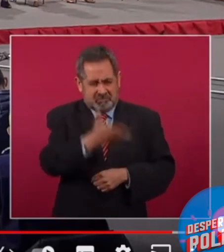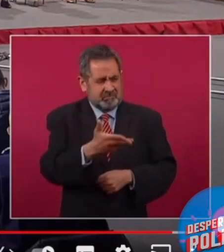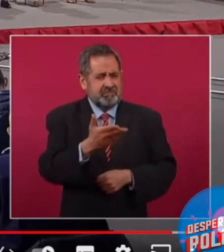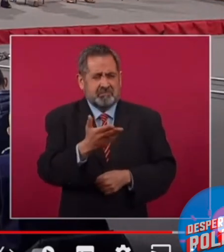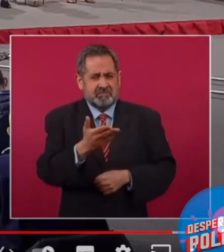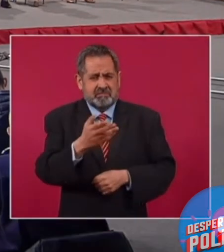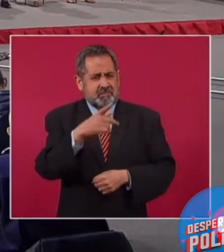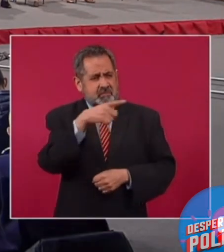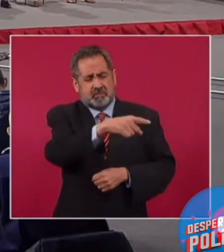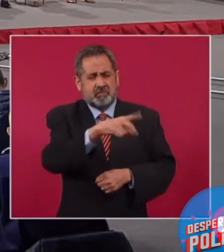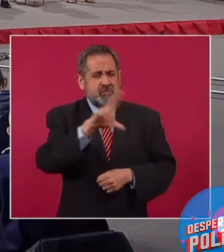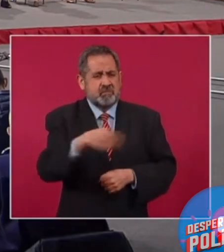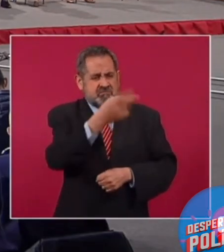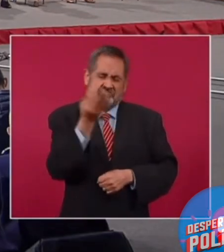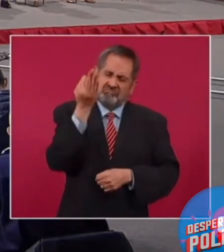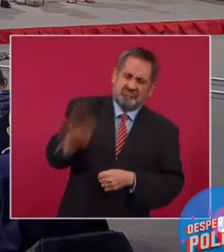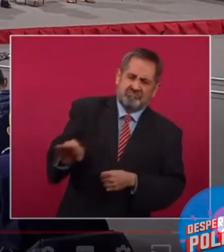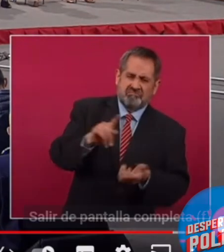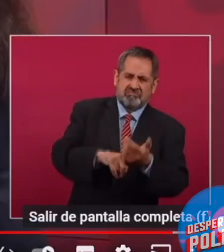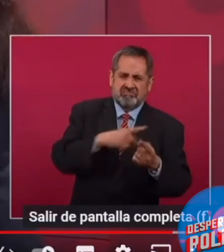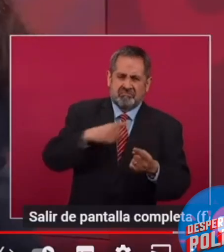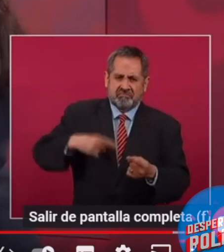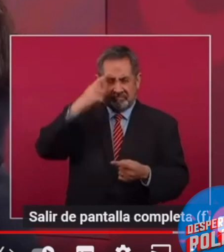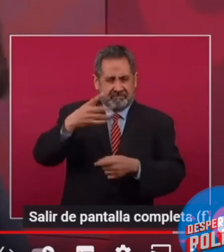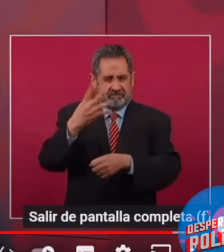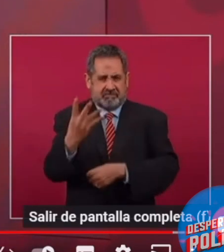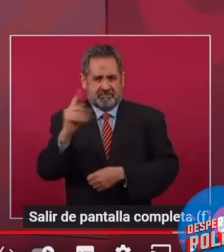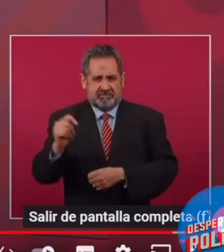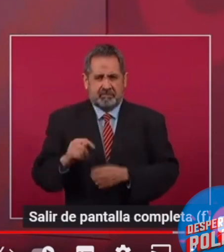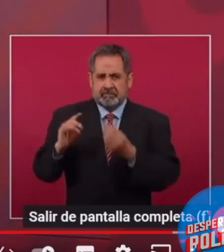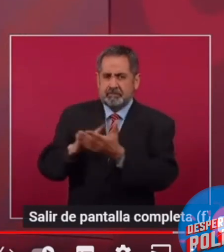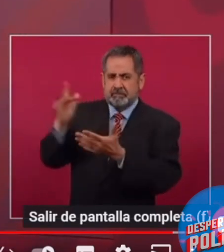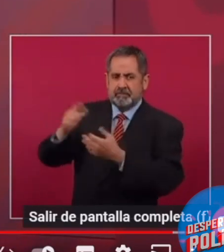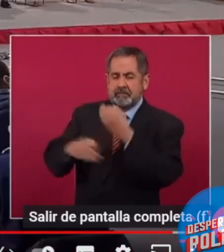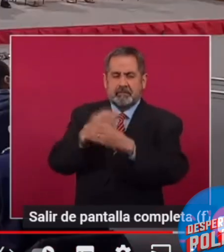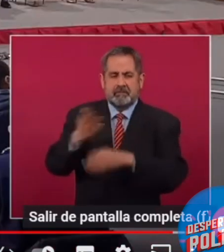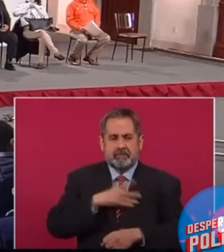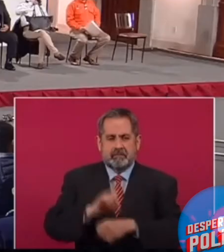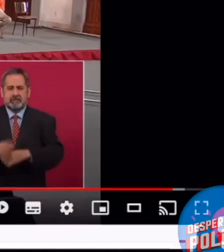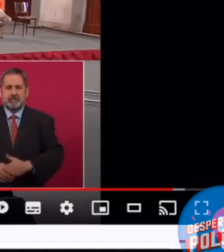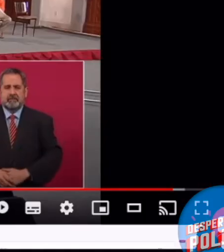verdad no sea usted una traidora para el cuarto T. Gracias a todos, buenos días.